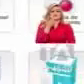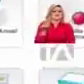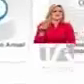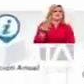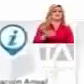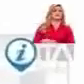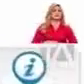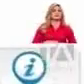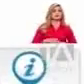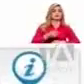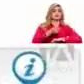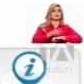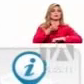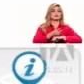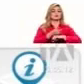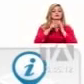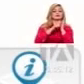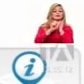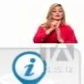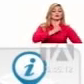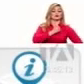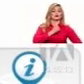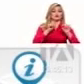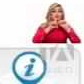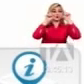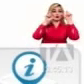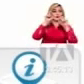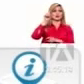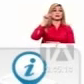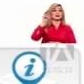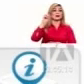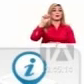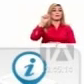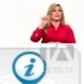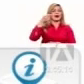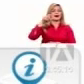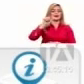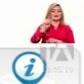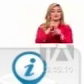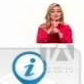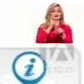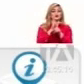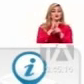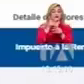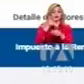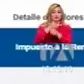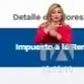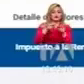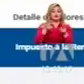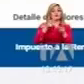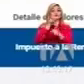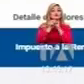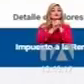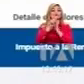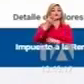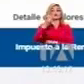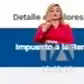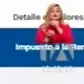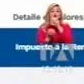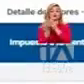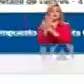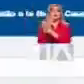además consta como gerente y accionista de la empresa Damaga, empresa dedicada a la producción audiovisual, creada en el 2016. Pero